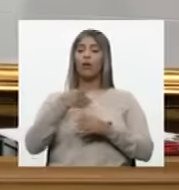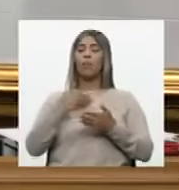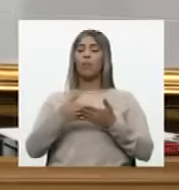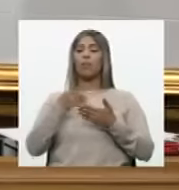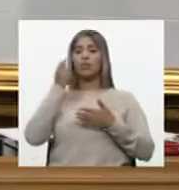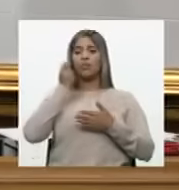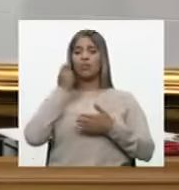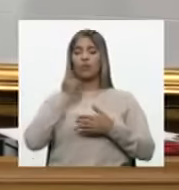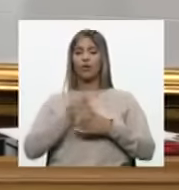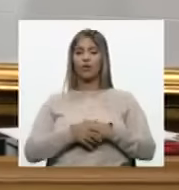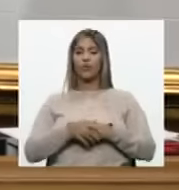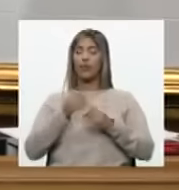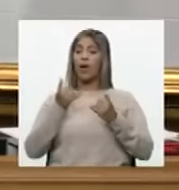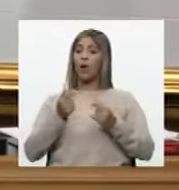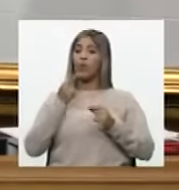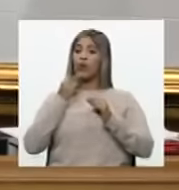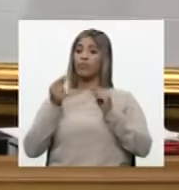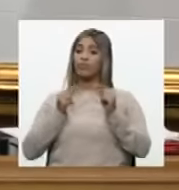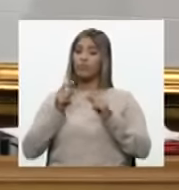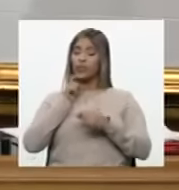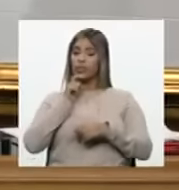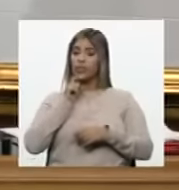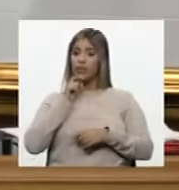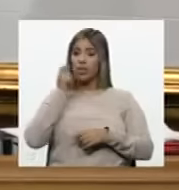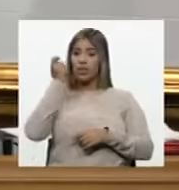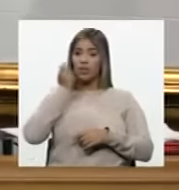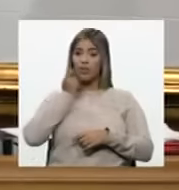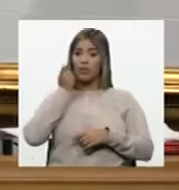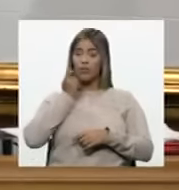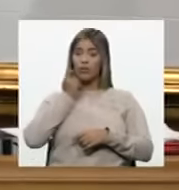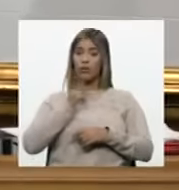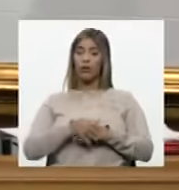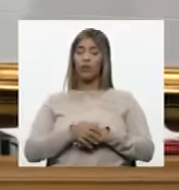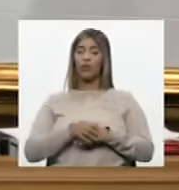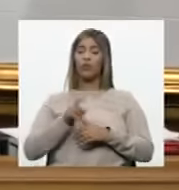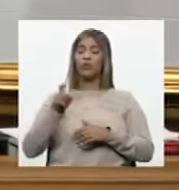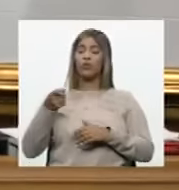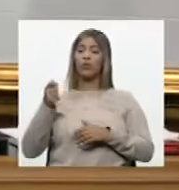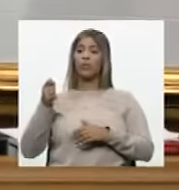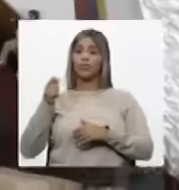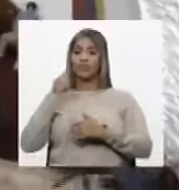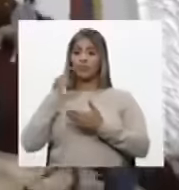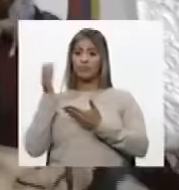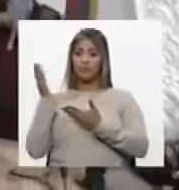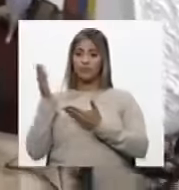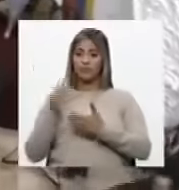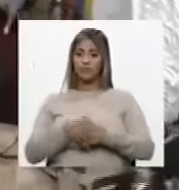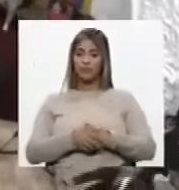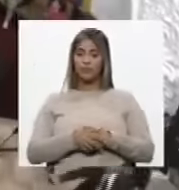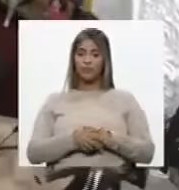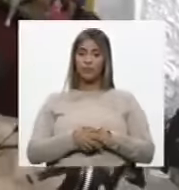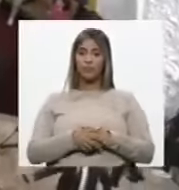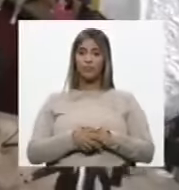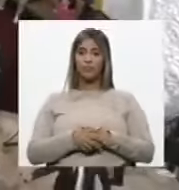Correa. Dejemos derecho de palabra al diputado Giuseppe Alessandrello.